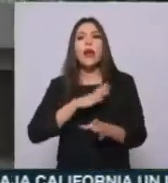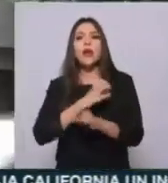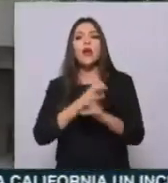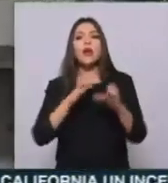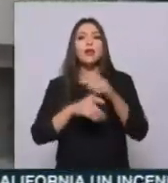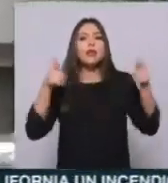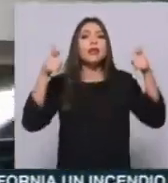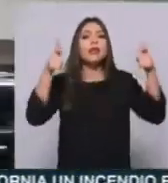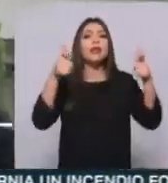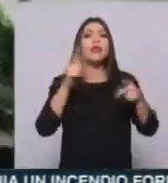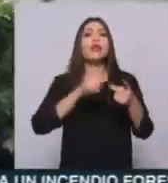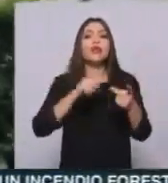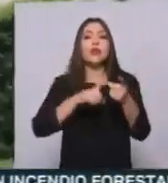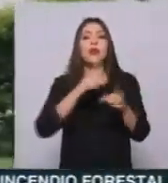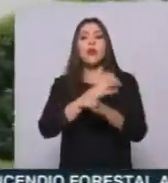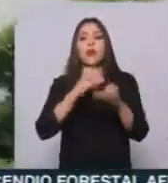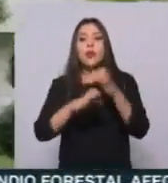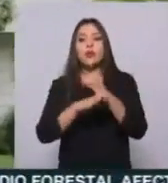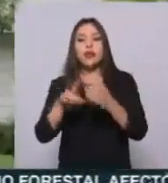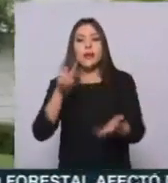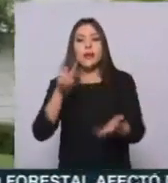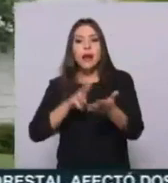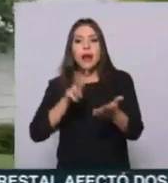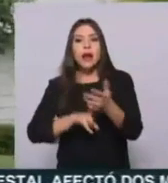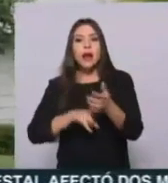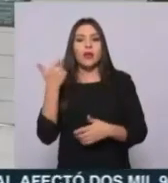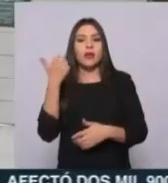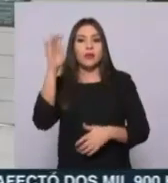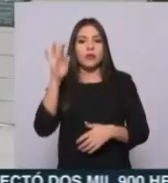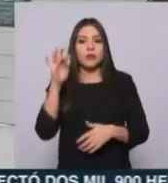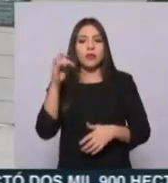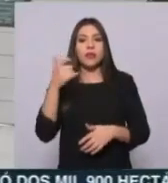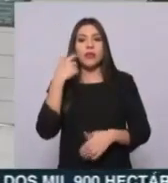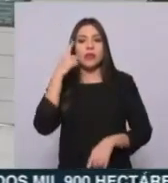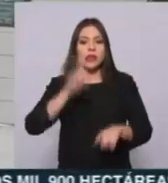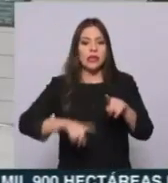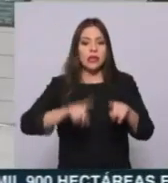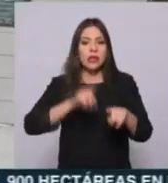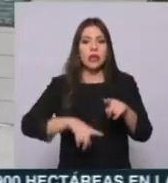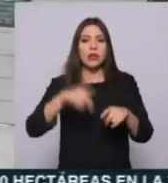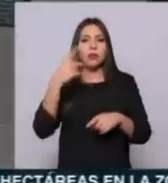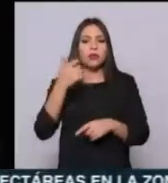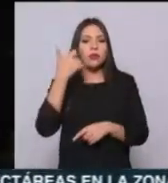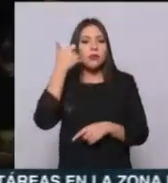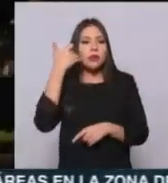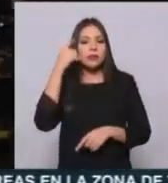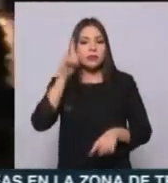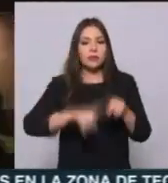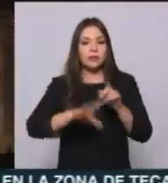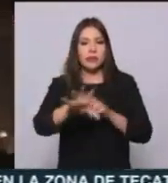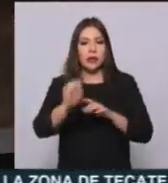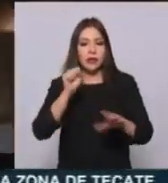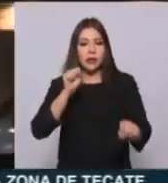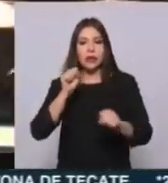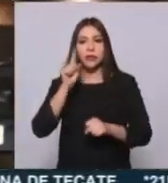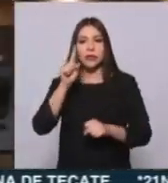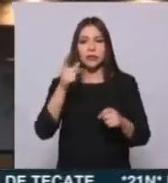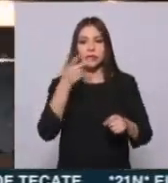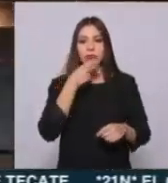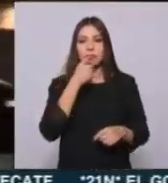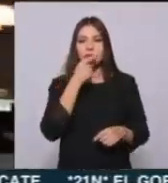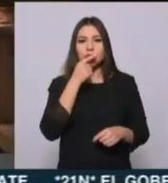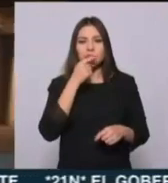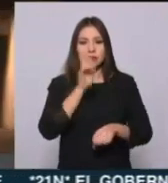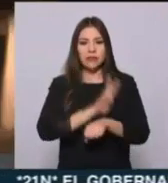valor y las cajas fuertes, despojándolos de diversos valores y de un aparato de comunicación. Uno de los guardias repelió